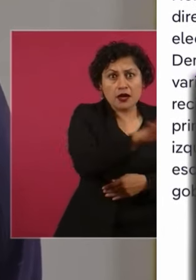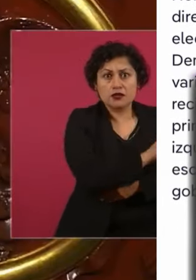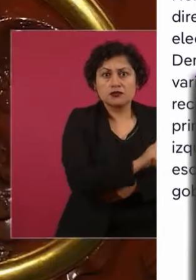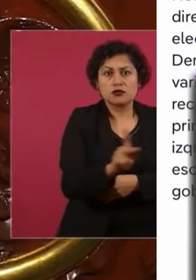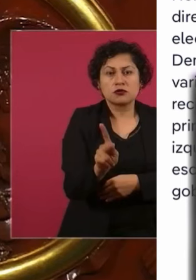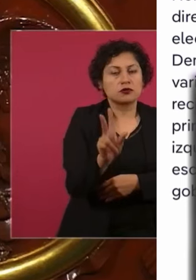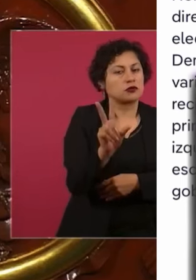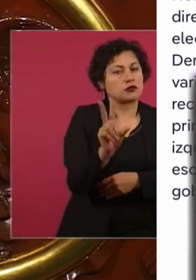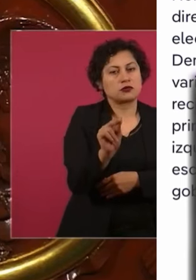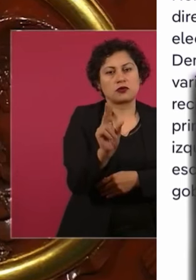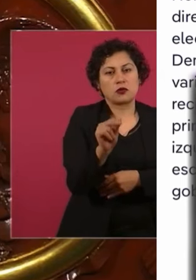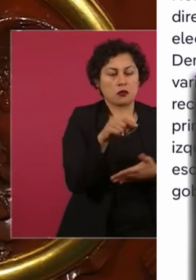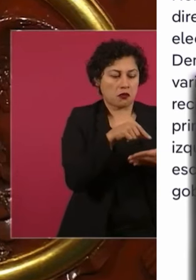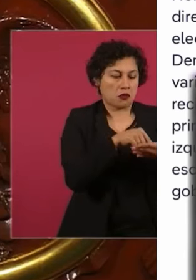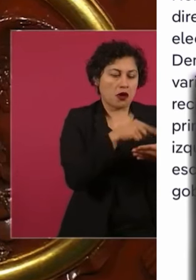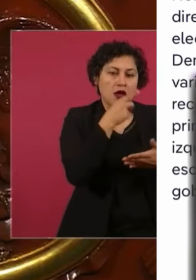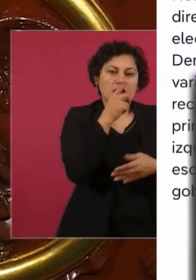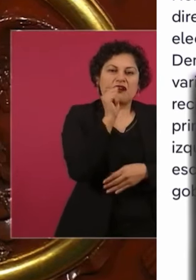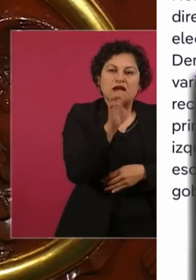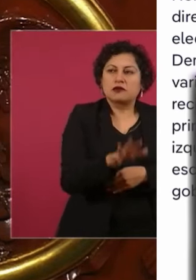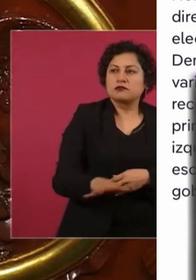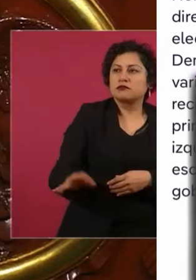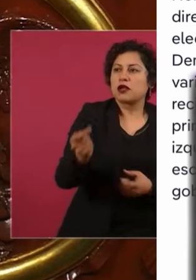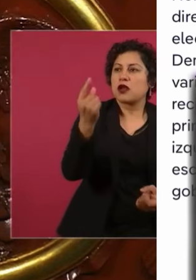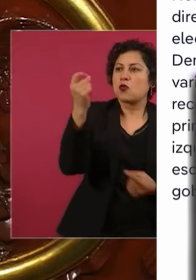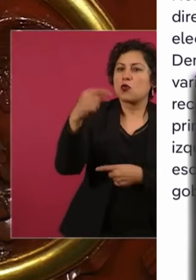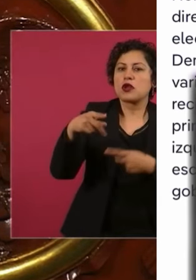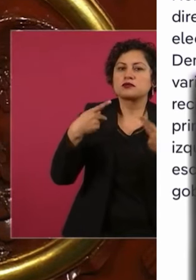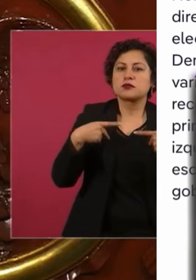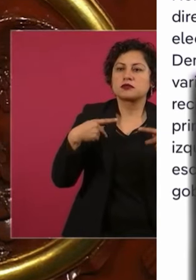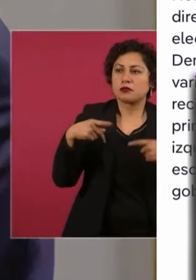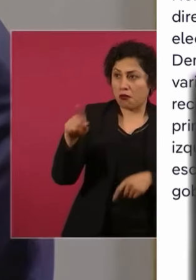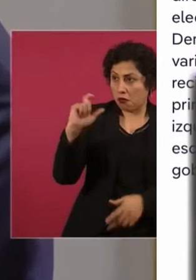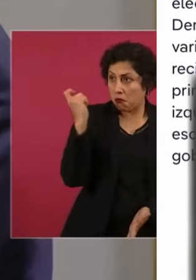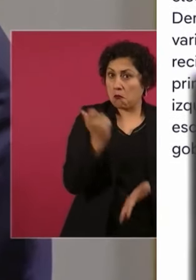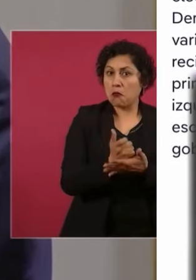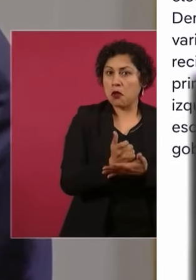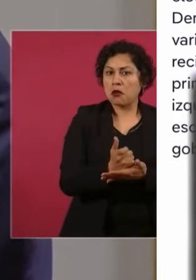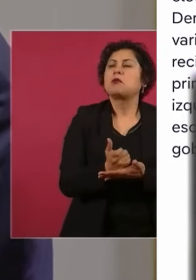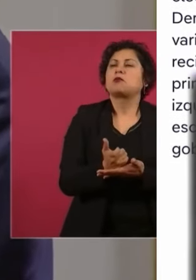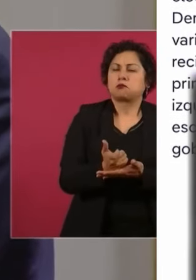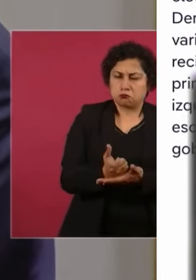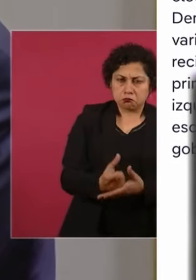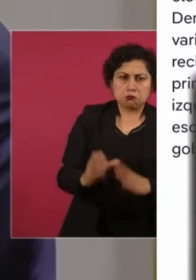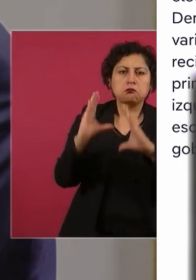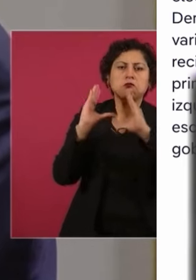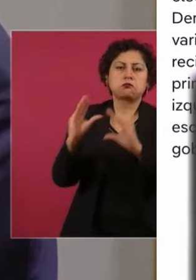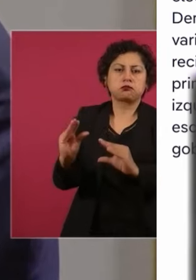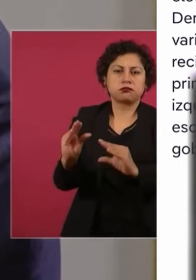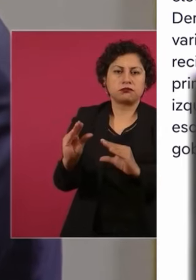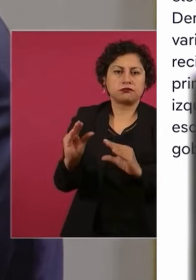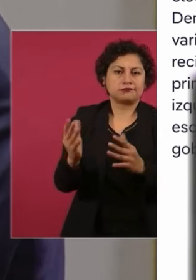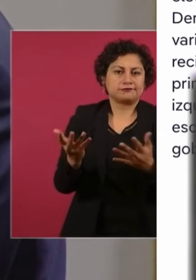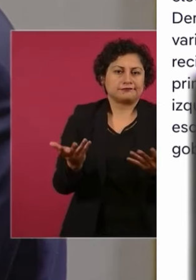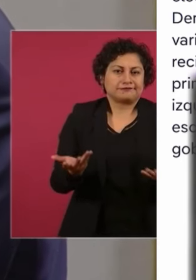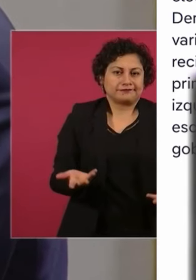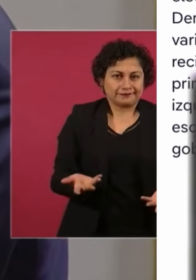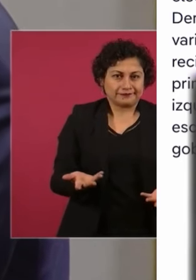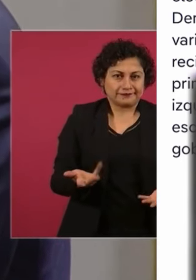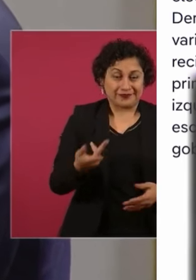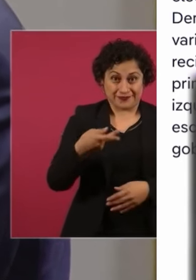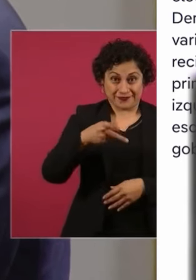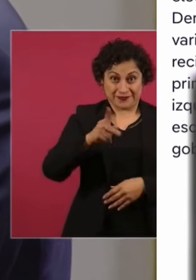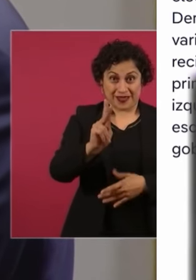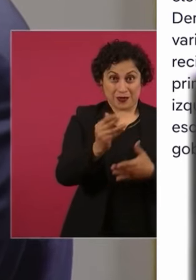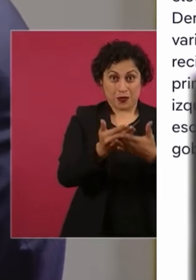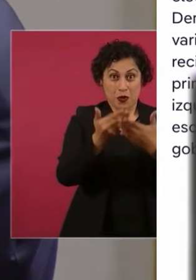de su paso a la segunda ronda electoral. Fue considerado en general como una sorpresa en Ecuador, ya que al principio de la